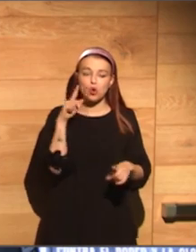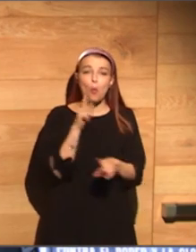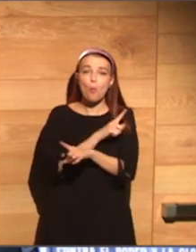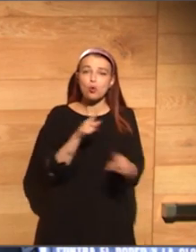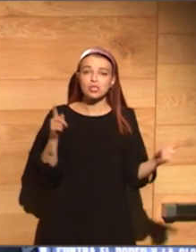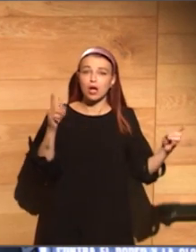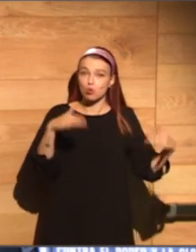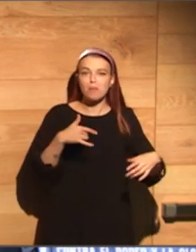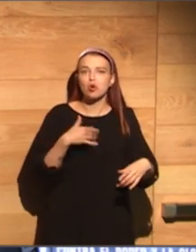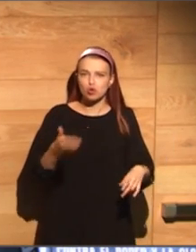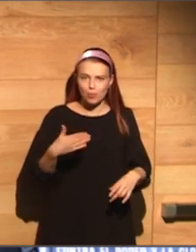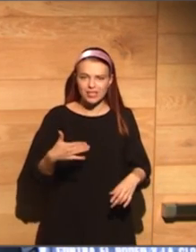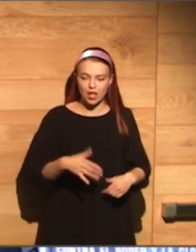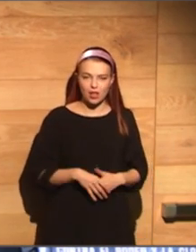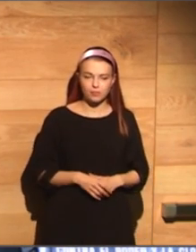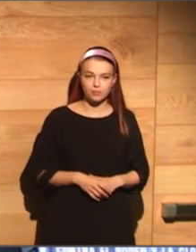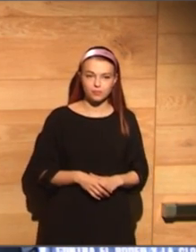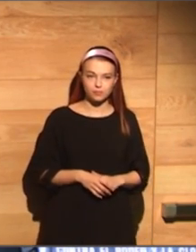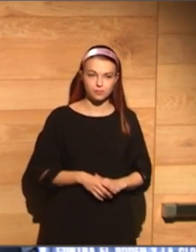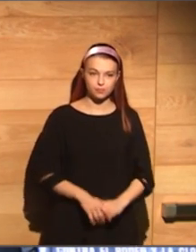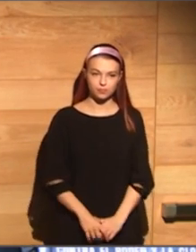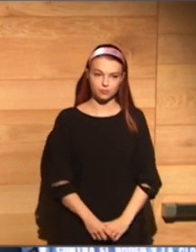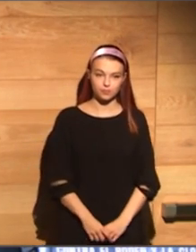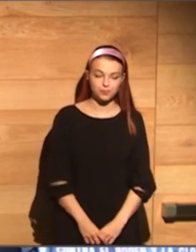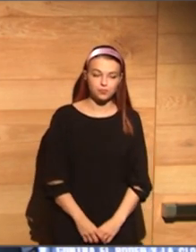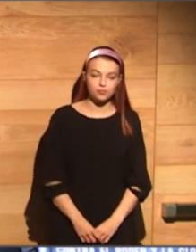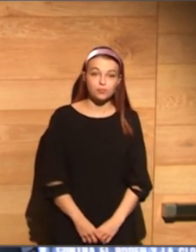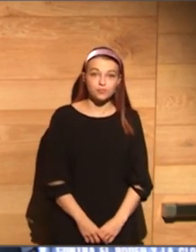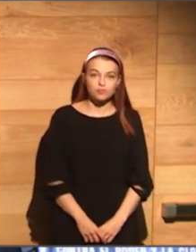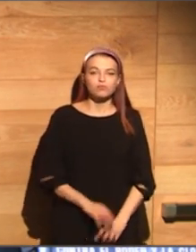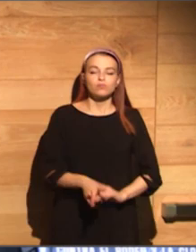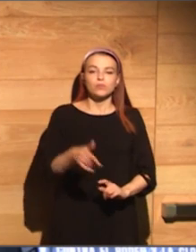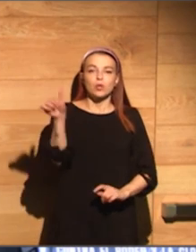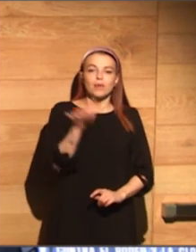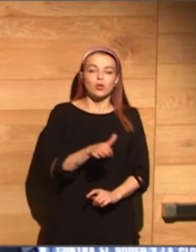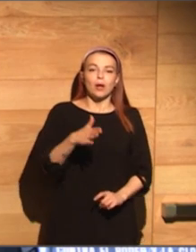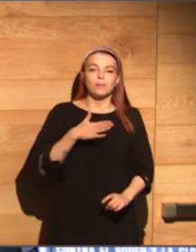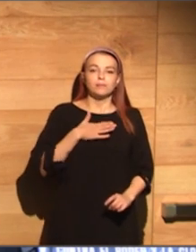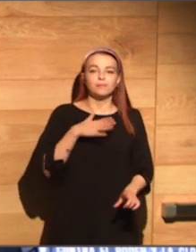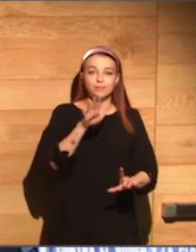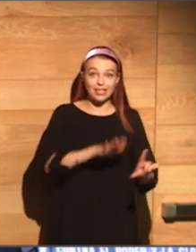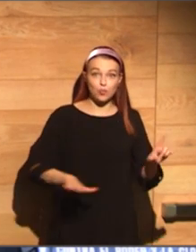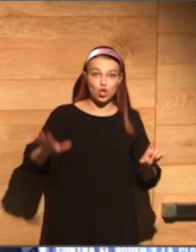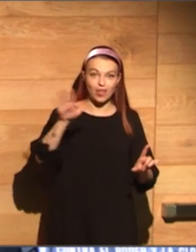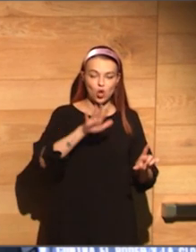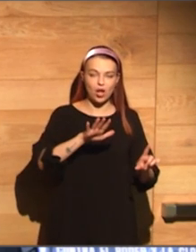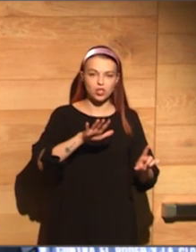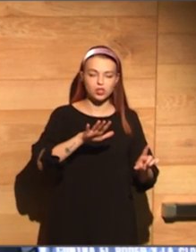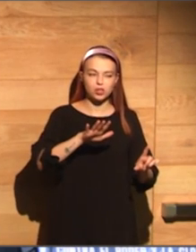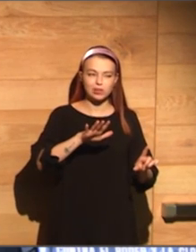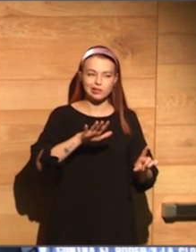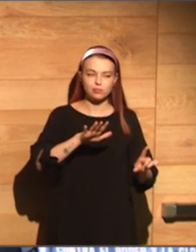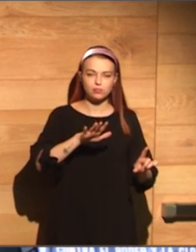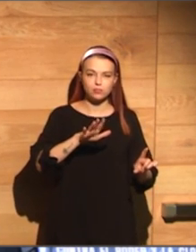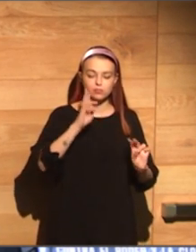Pero Berlanga habla a menudo de cómo en Patrimonio Nacional, de algún modo, él ya sí se hace consciente de sus